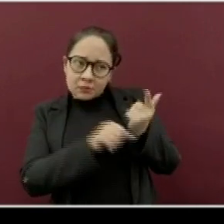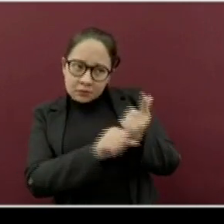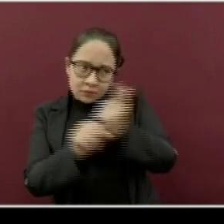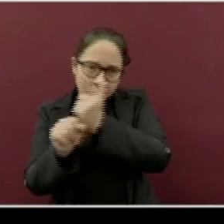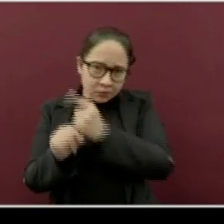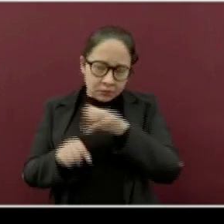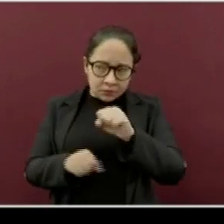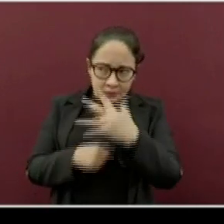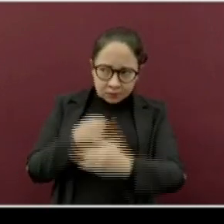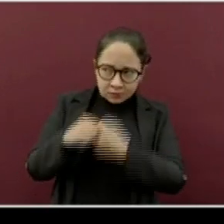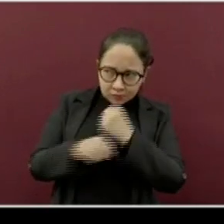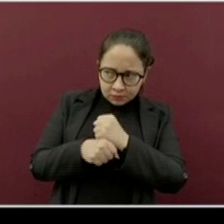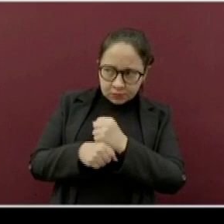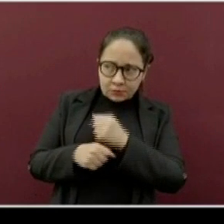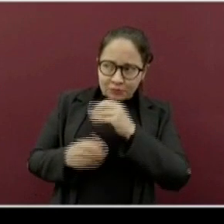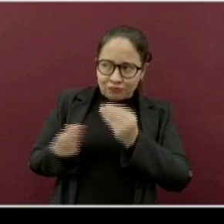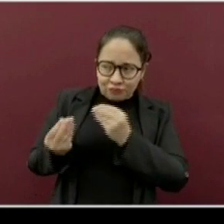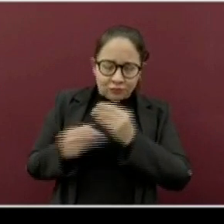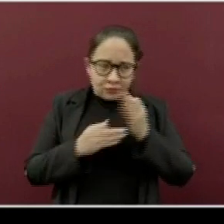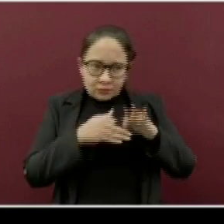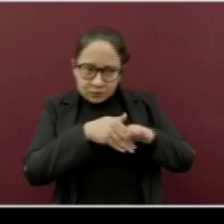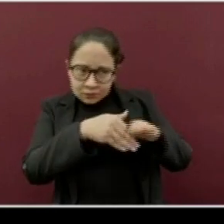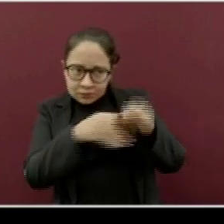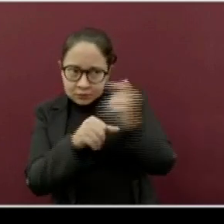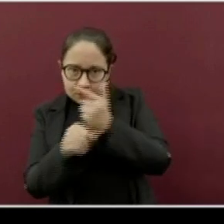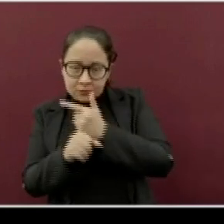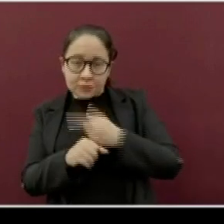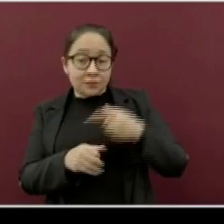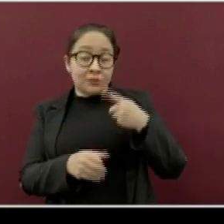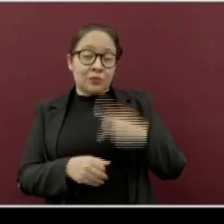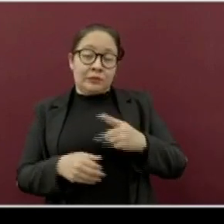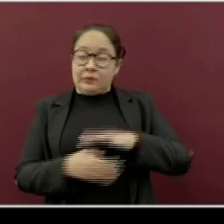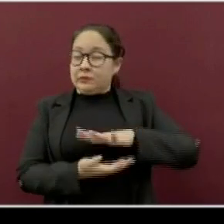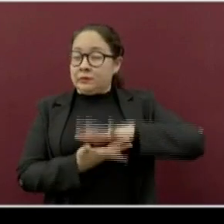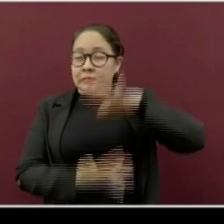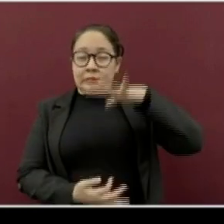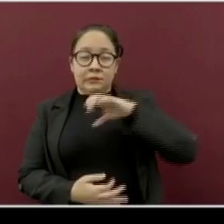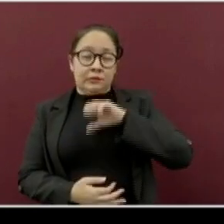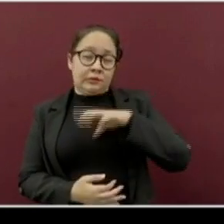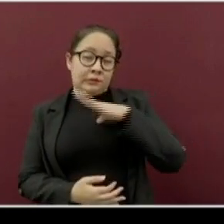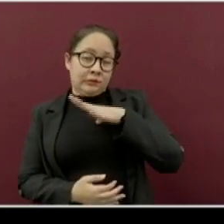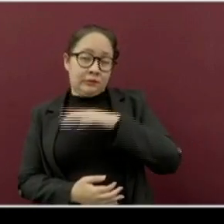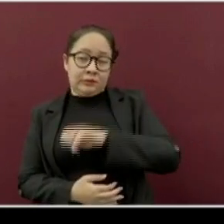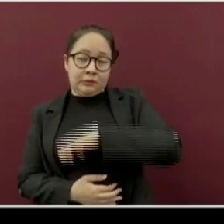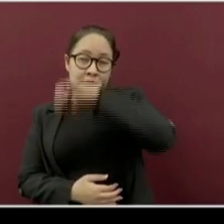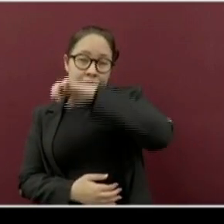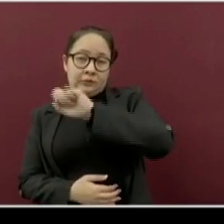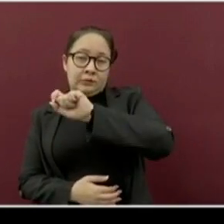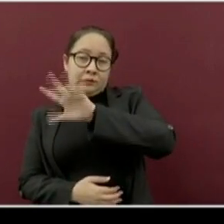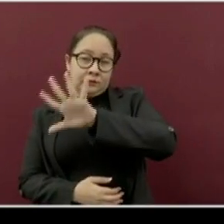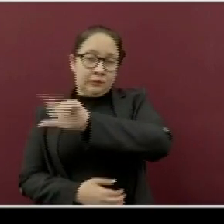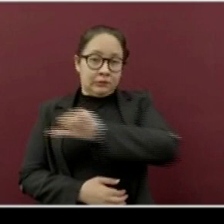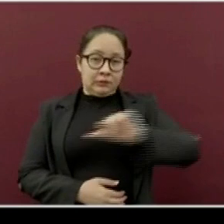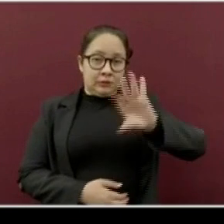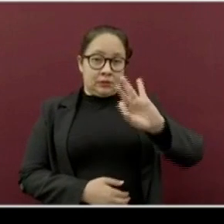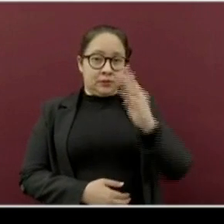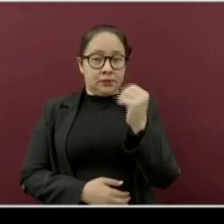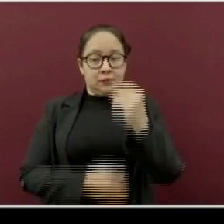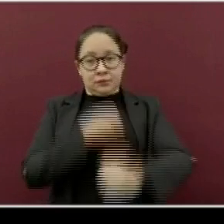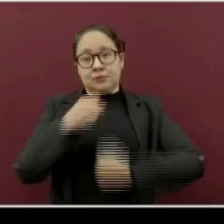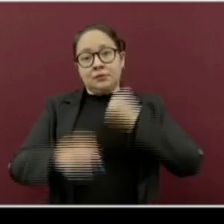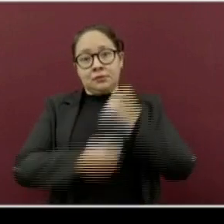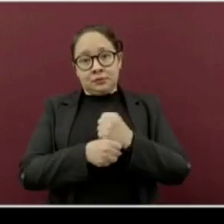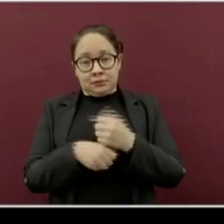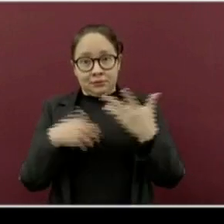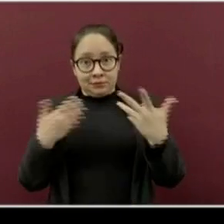de 65 años, la mayoría de estos pacientes tenían entre 25 y 49 años. Es claro que este tipo